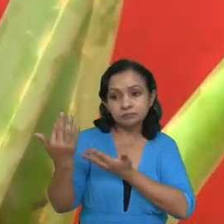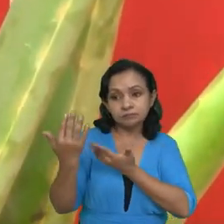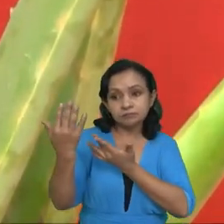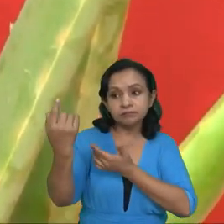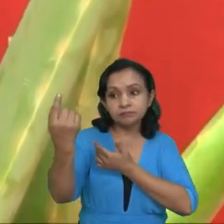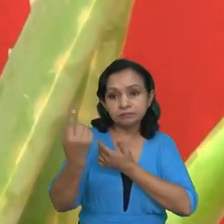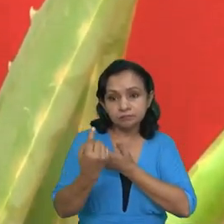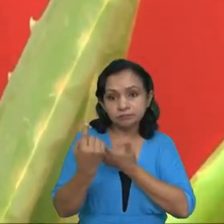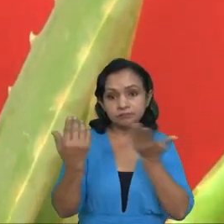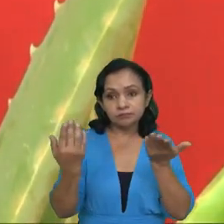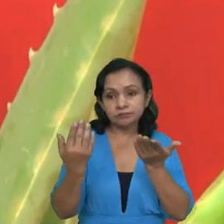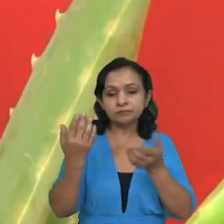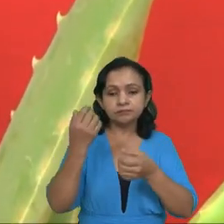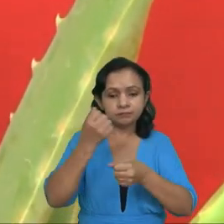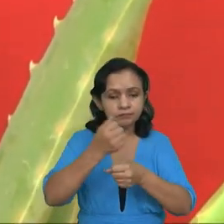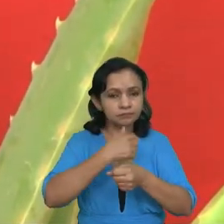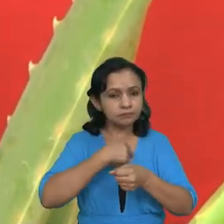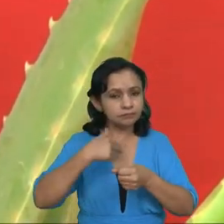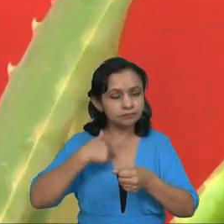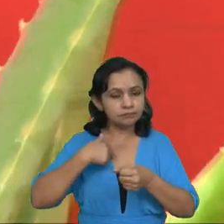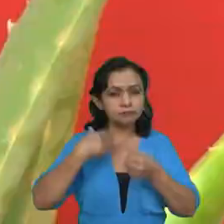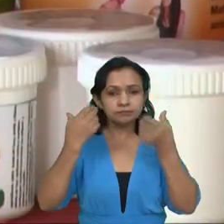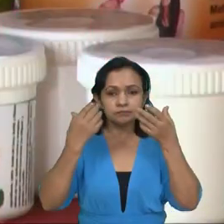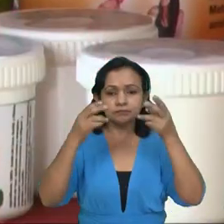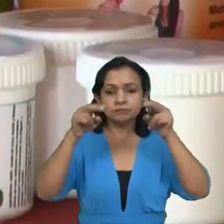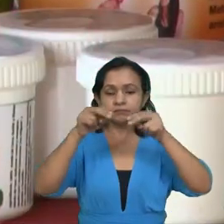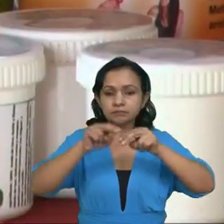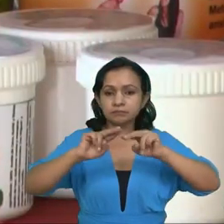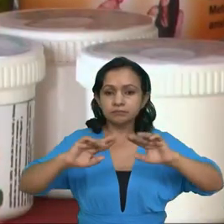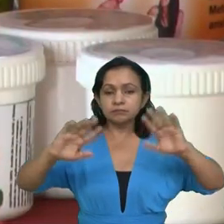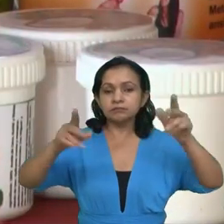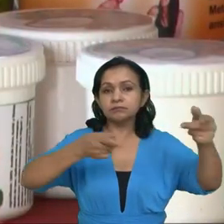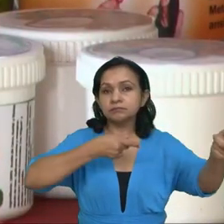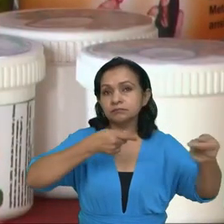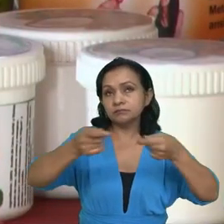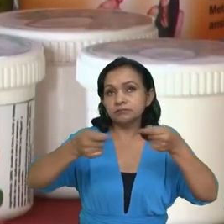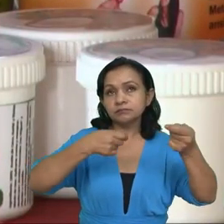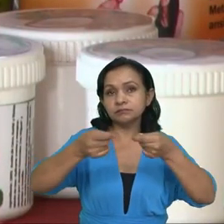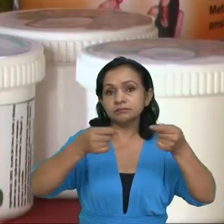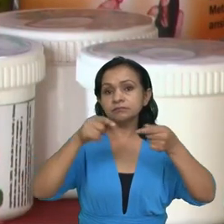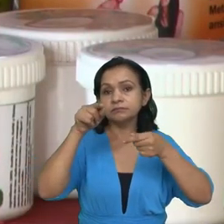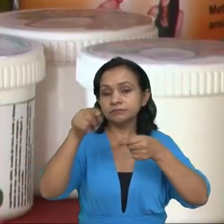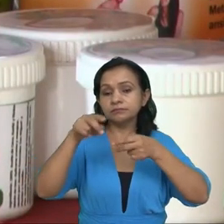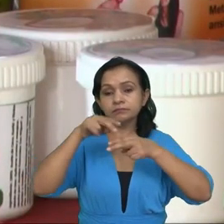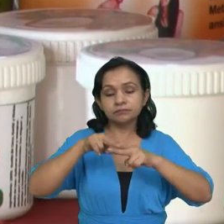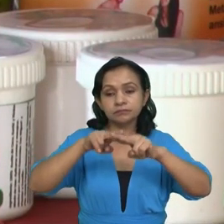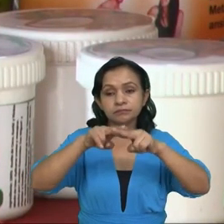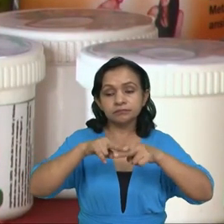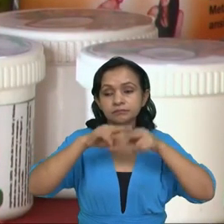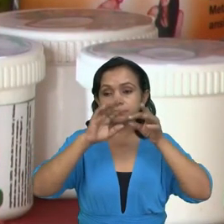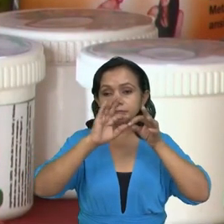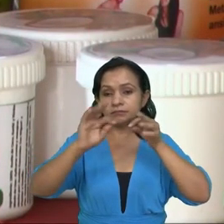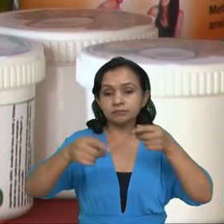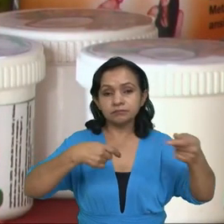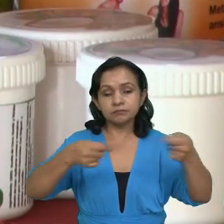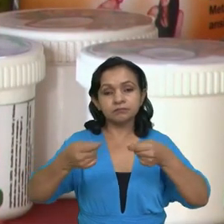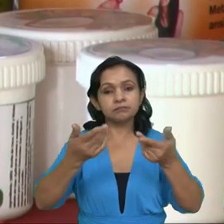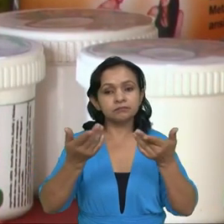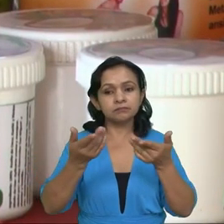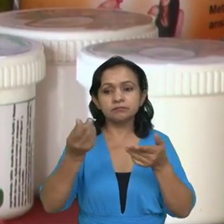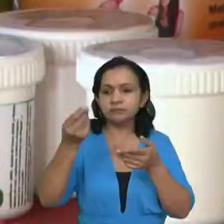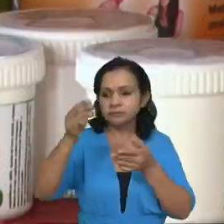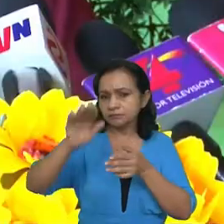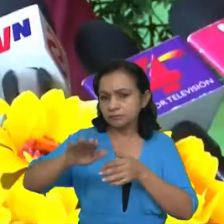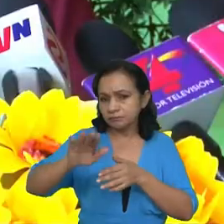nosotros elaboramos productos naturales y los vendemos ahí en el parque nacional de feria a un precio accesible